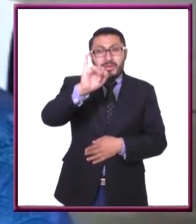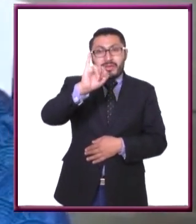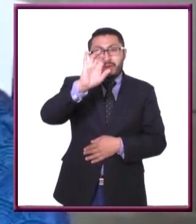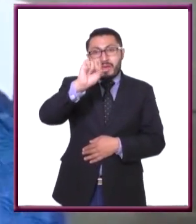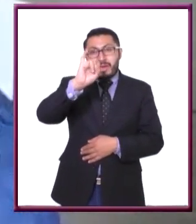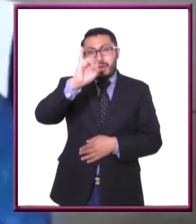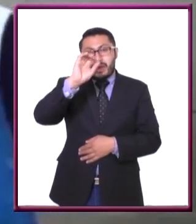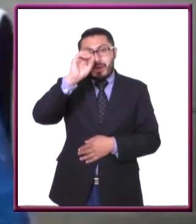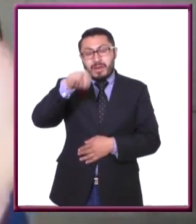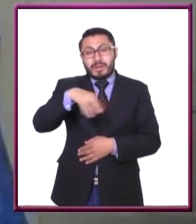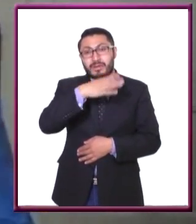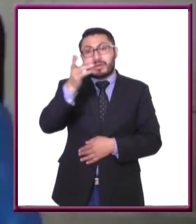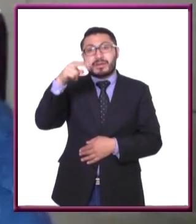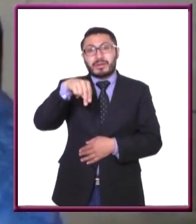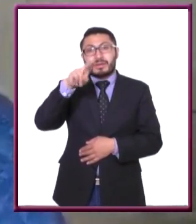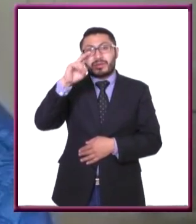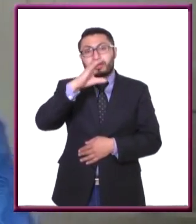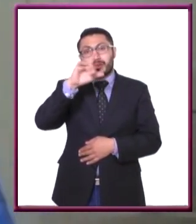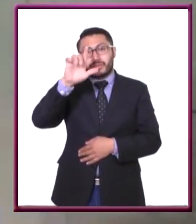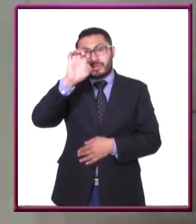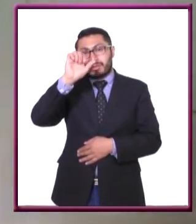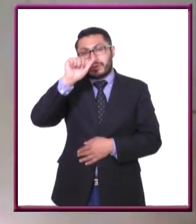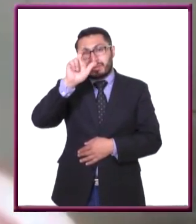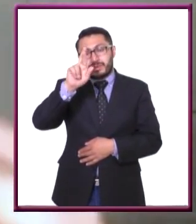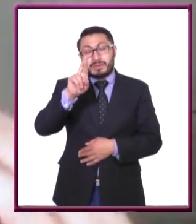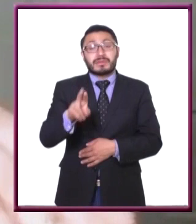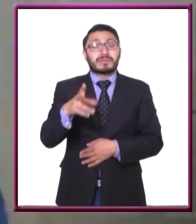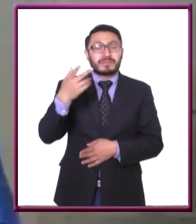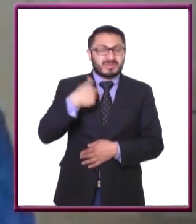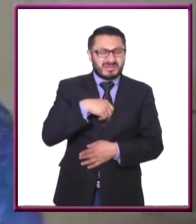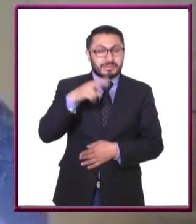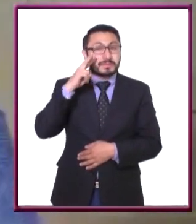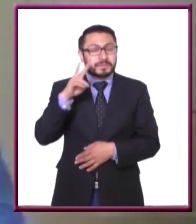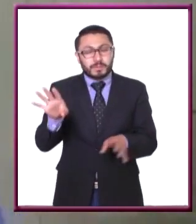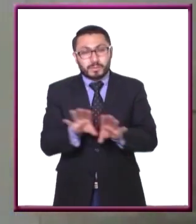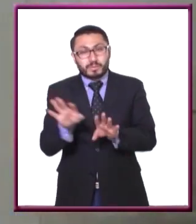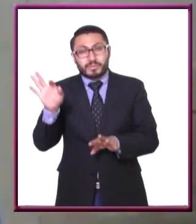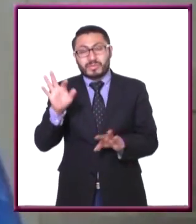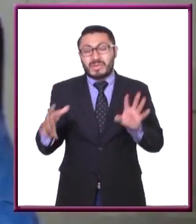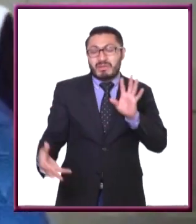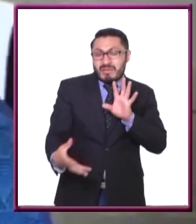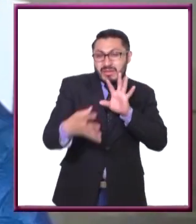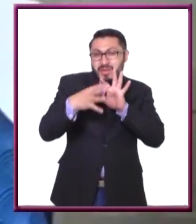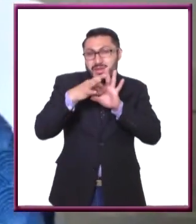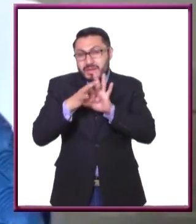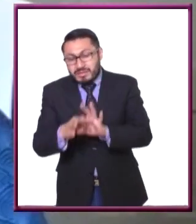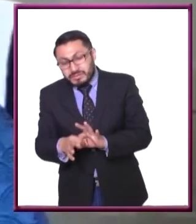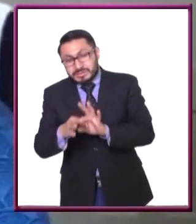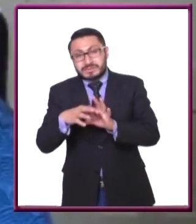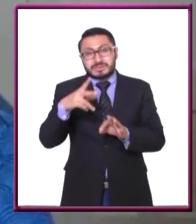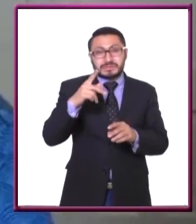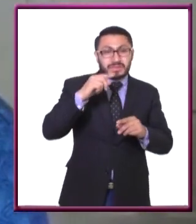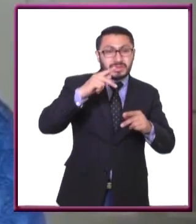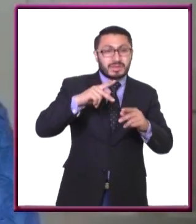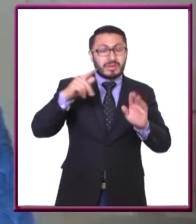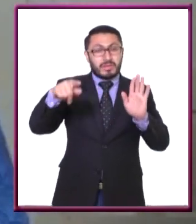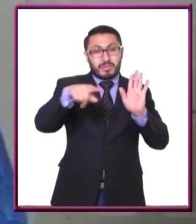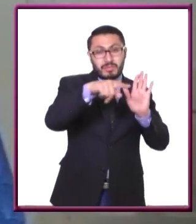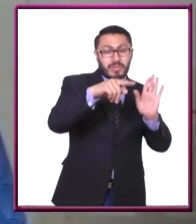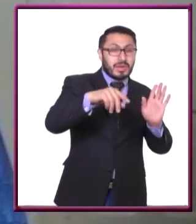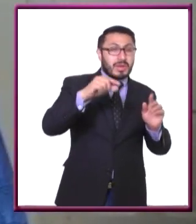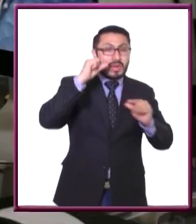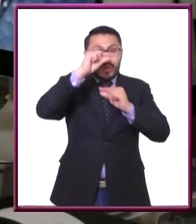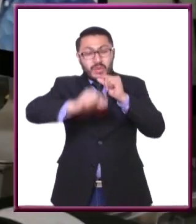fisión nuclear, ¿no? Se abre un átomo, ¿no? En este caso es más por la fusión de protones